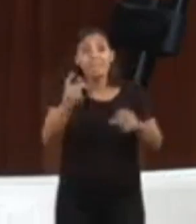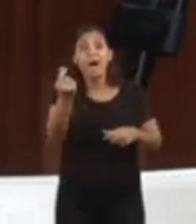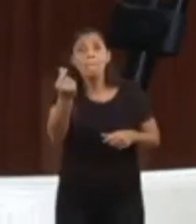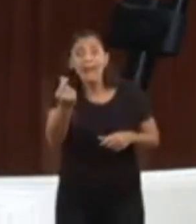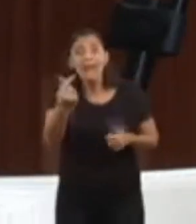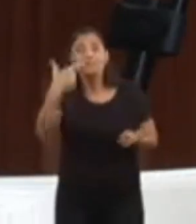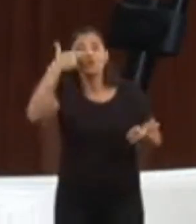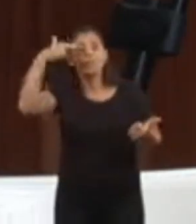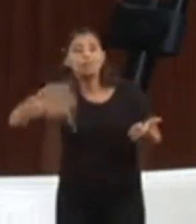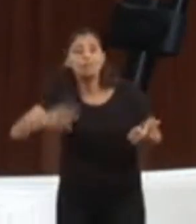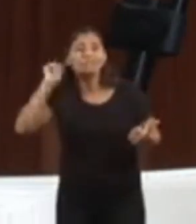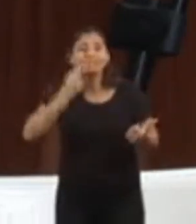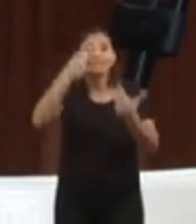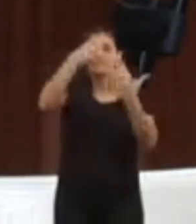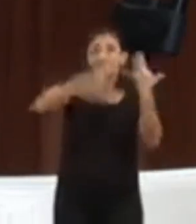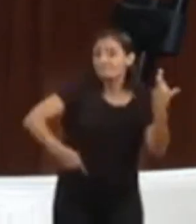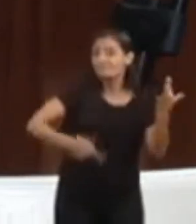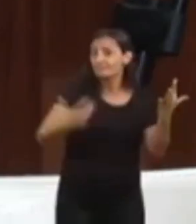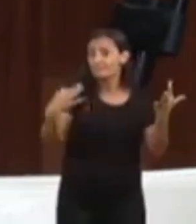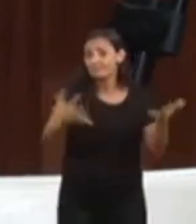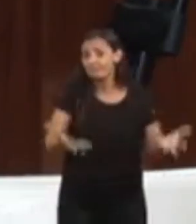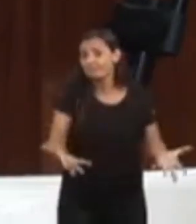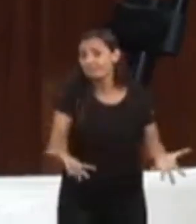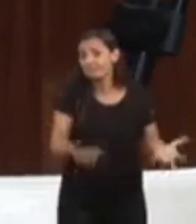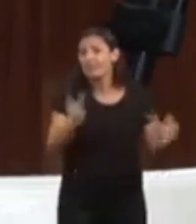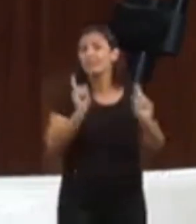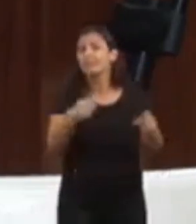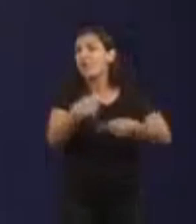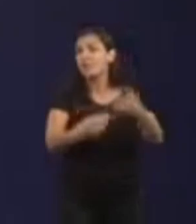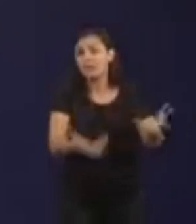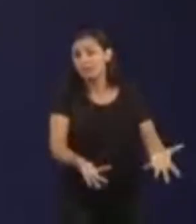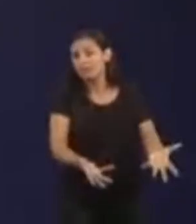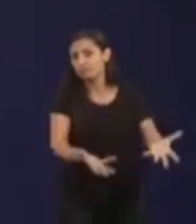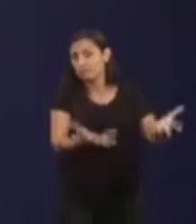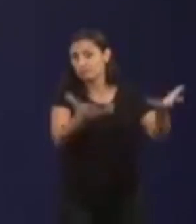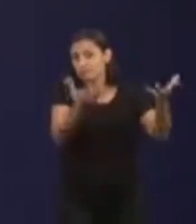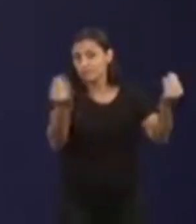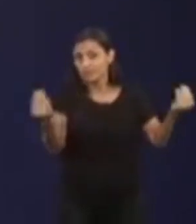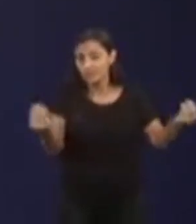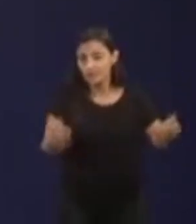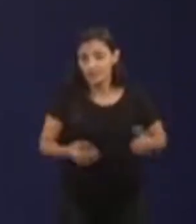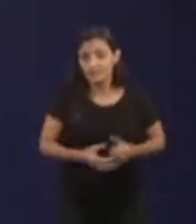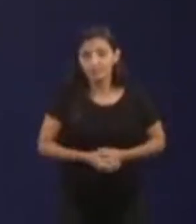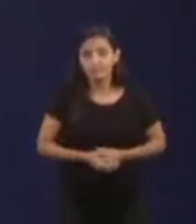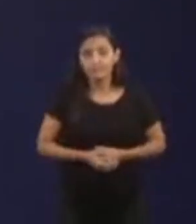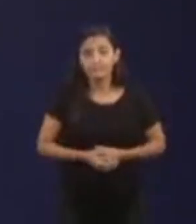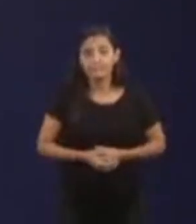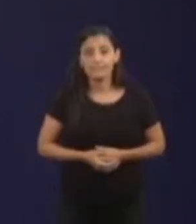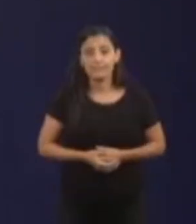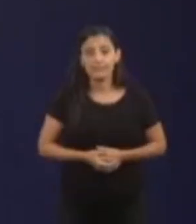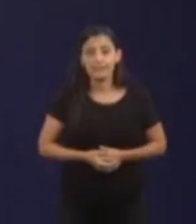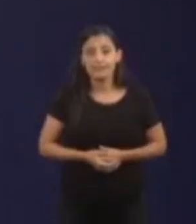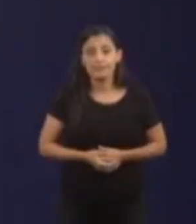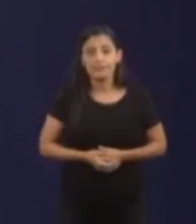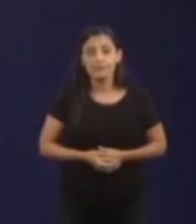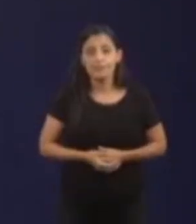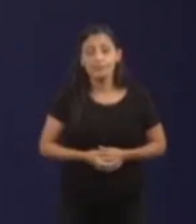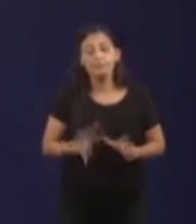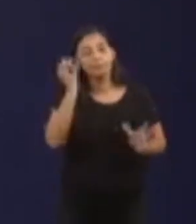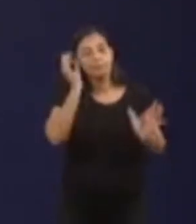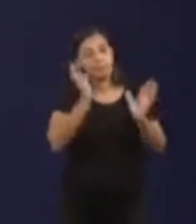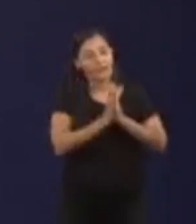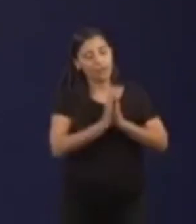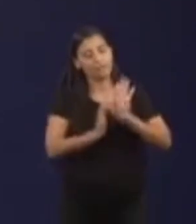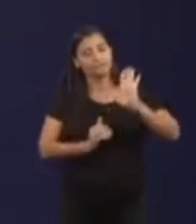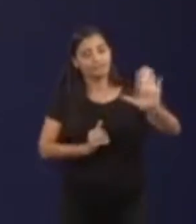no se pueden dar porque tiene que seguir subiendo a ver me vas a disculpar pero